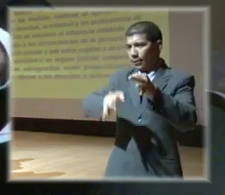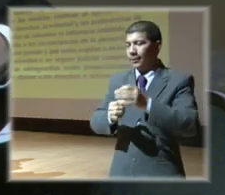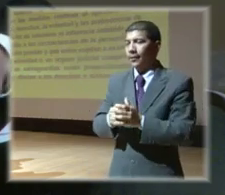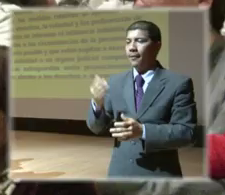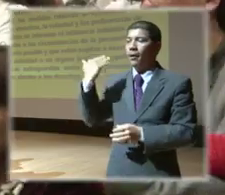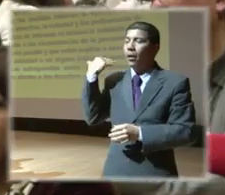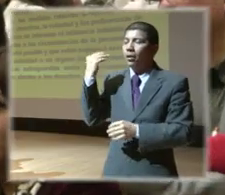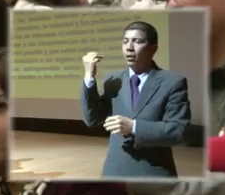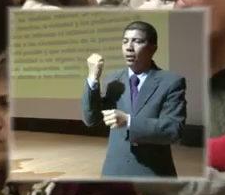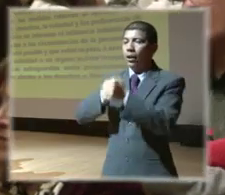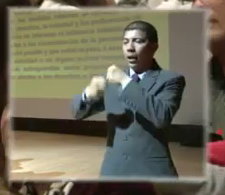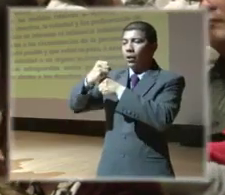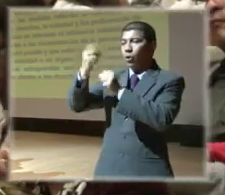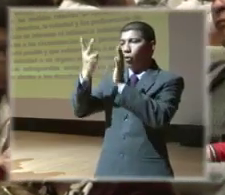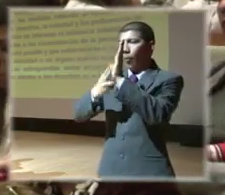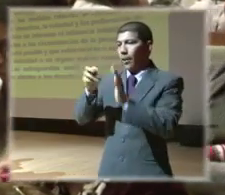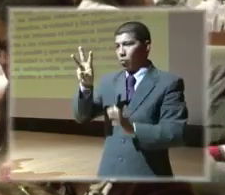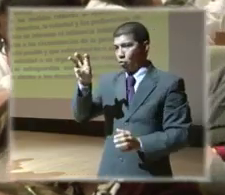La Corte dijo